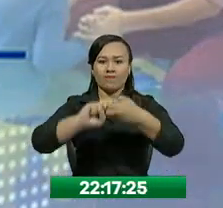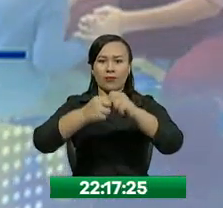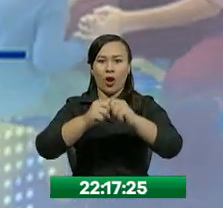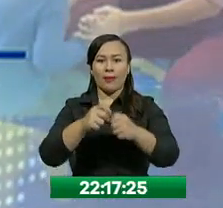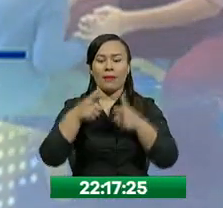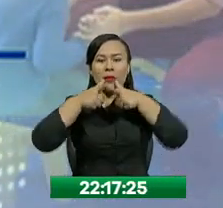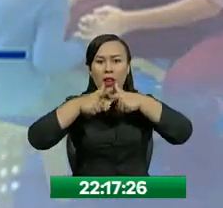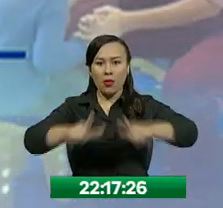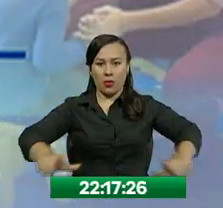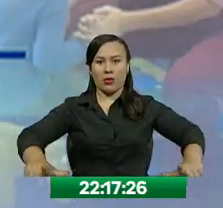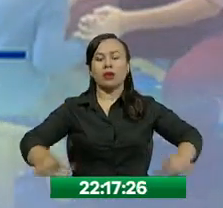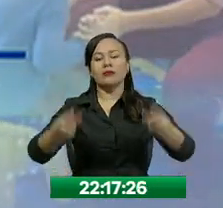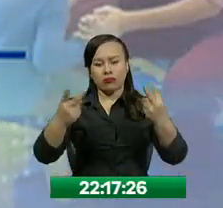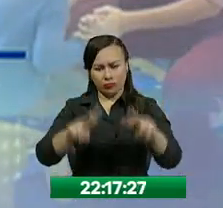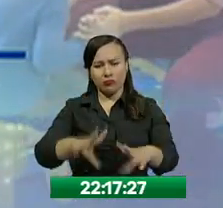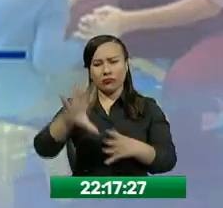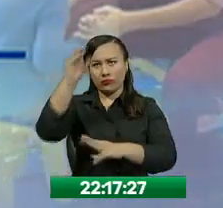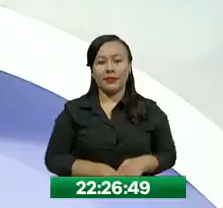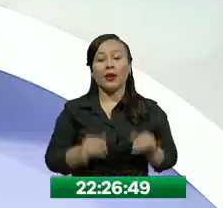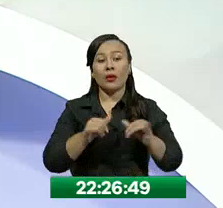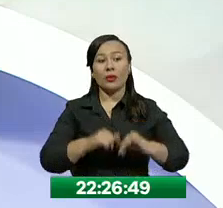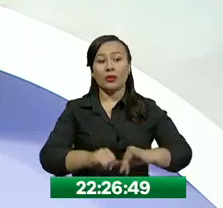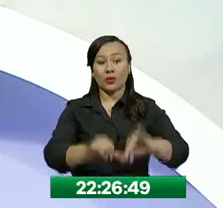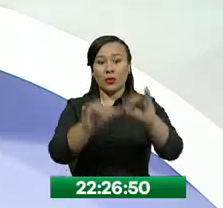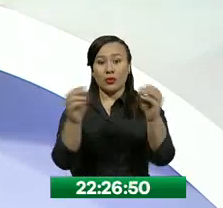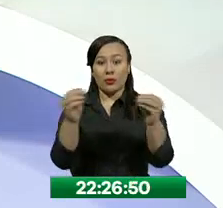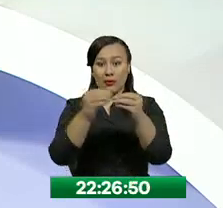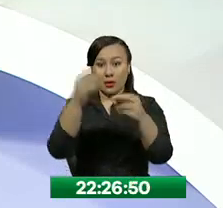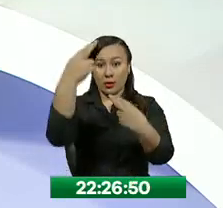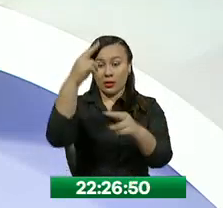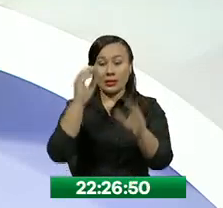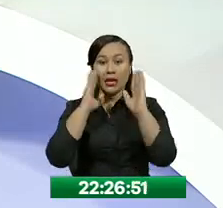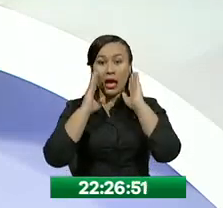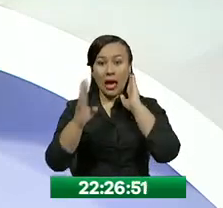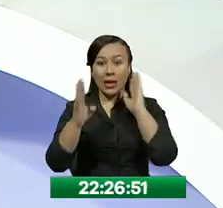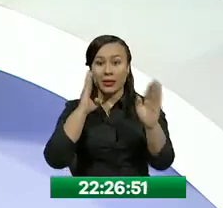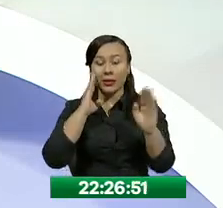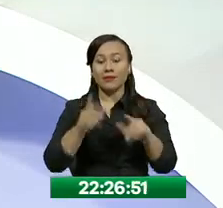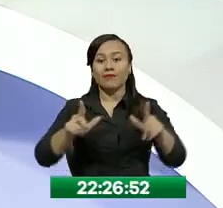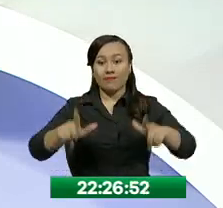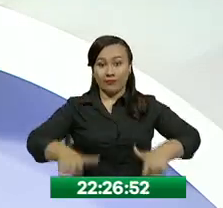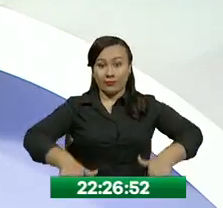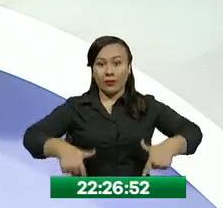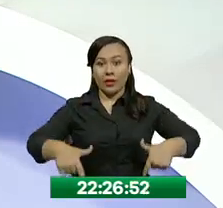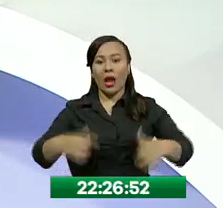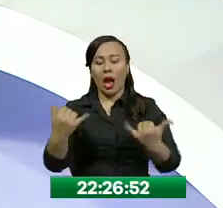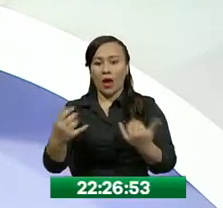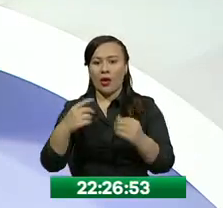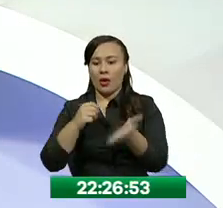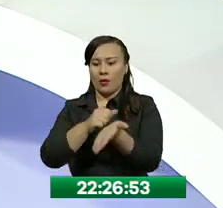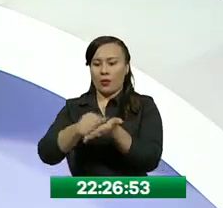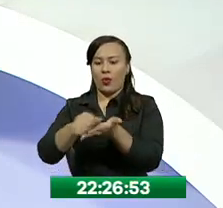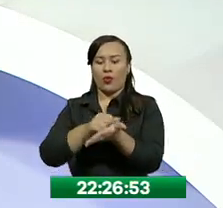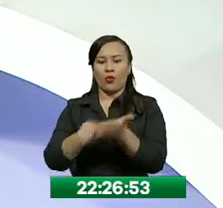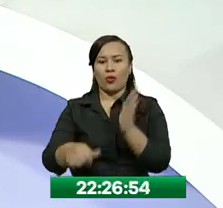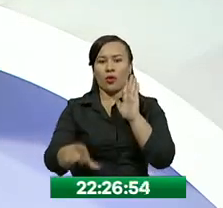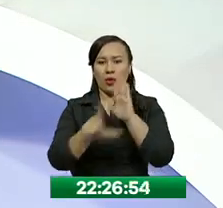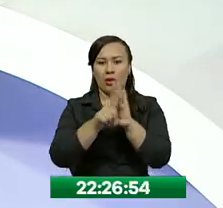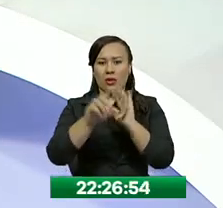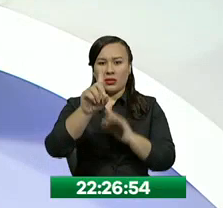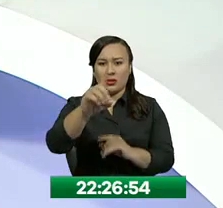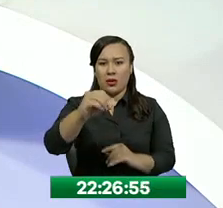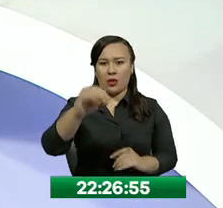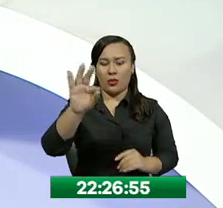del lenguaje. Informó Pilar Vega. Más información, mucha atención. Lenín Moreno derogó el decreto 094 que fue firmado